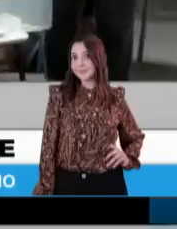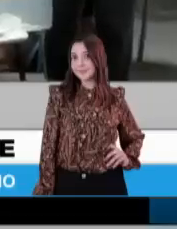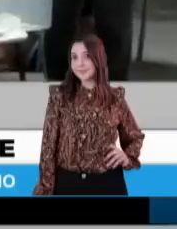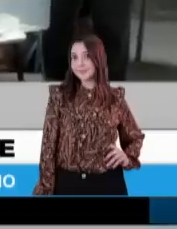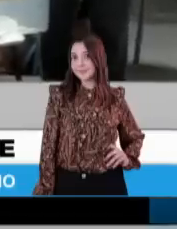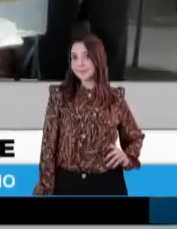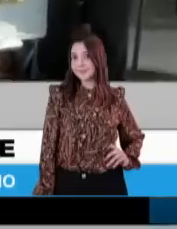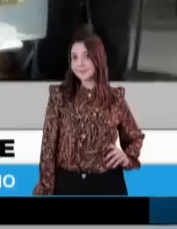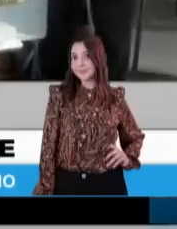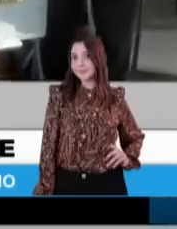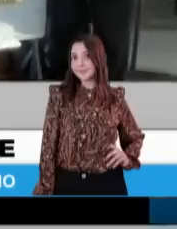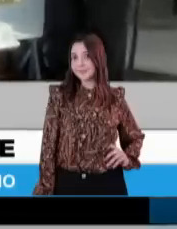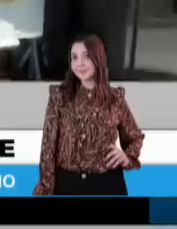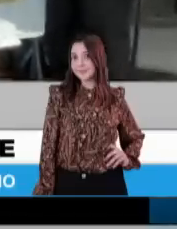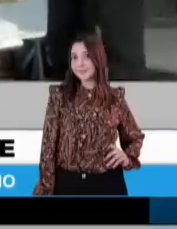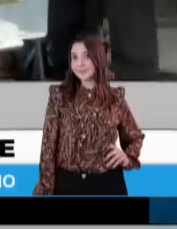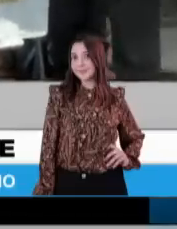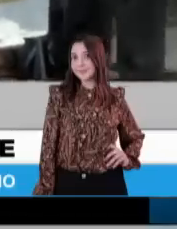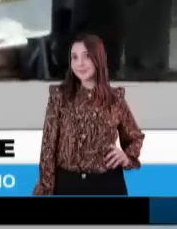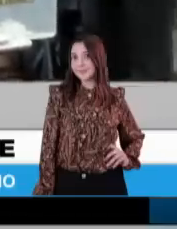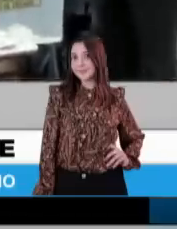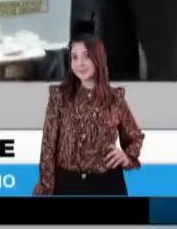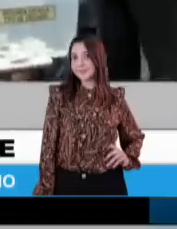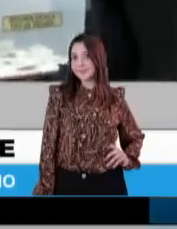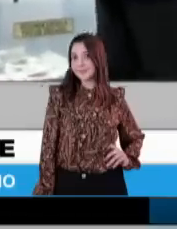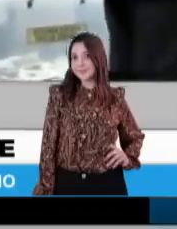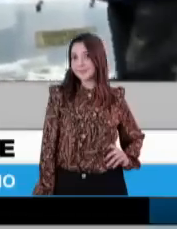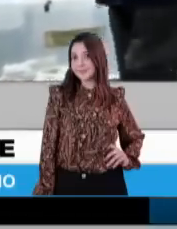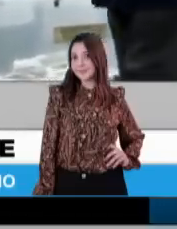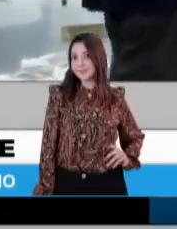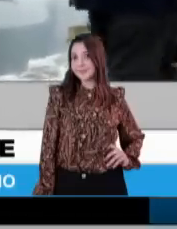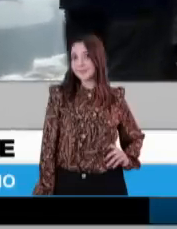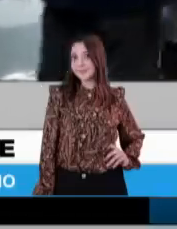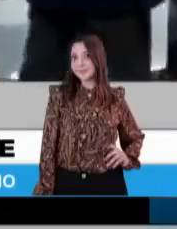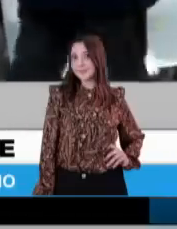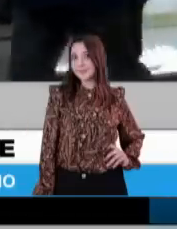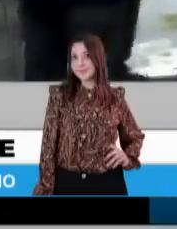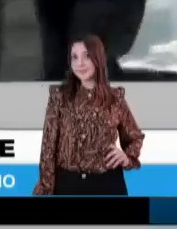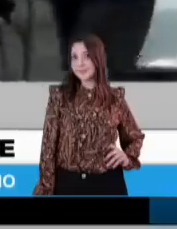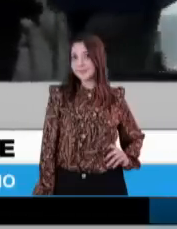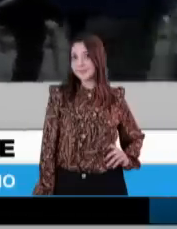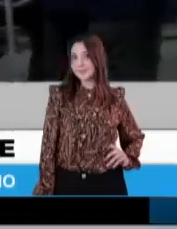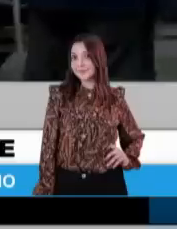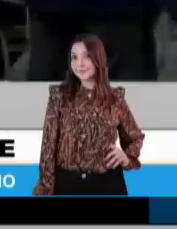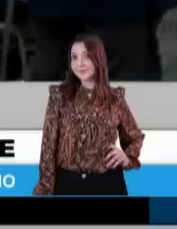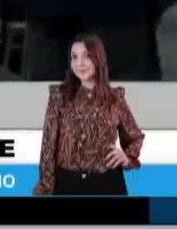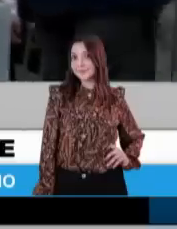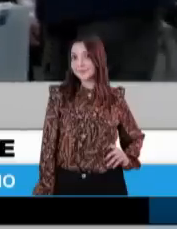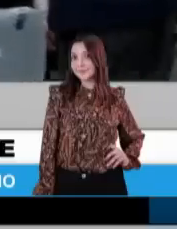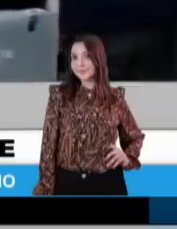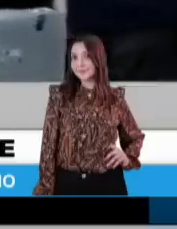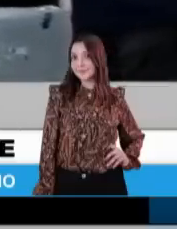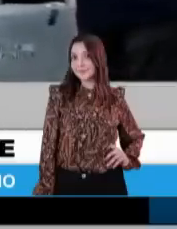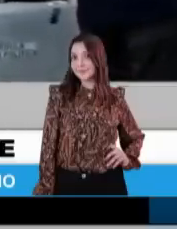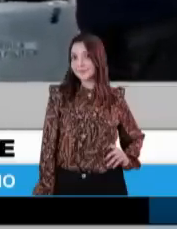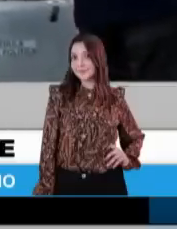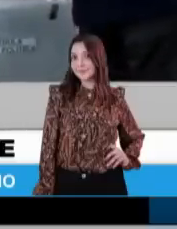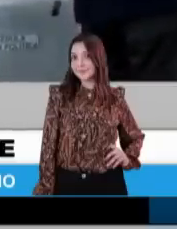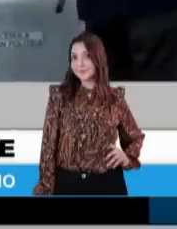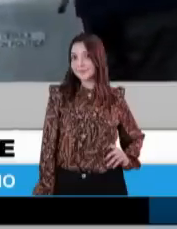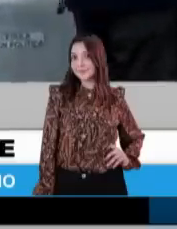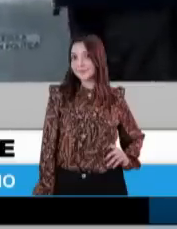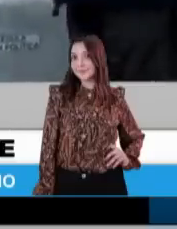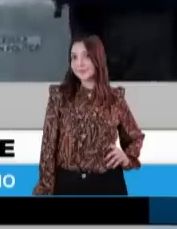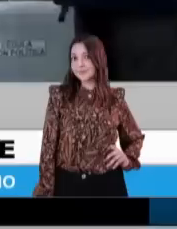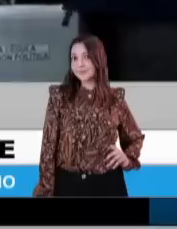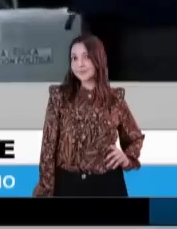constitucional no establece el sistema electoral, y como se establecería por una ley simple, de mayoría simple, mayoría tan simple